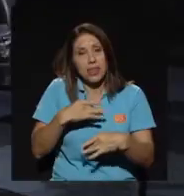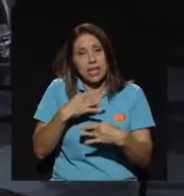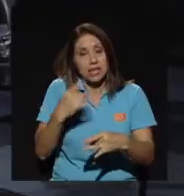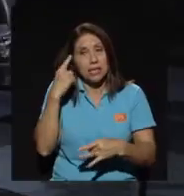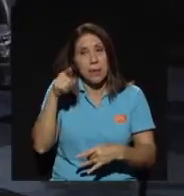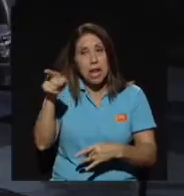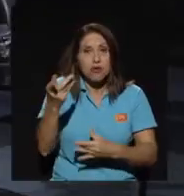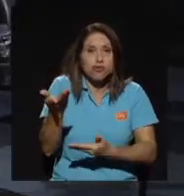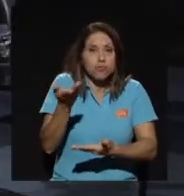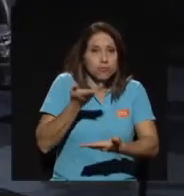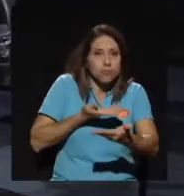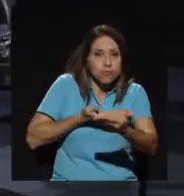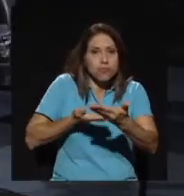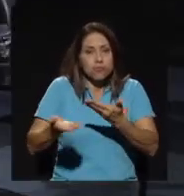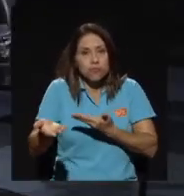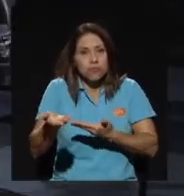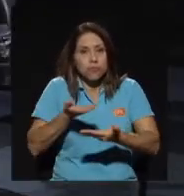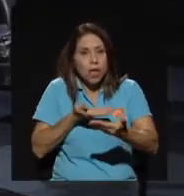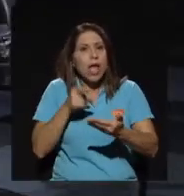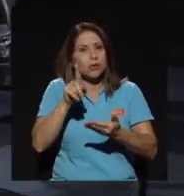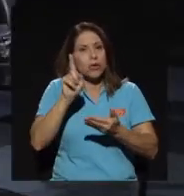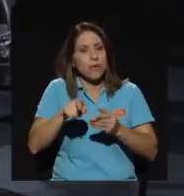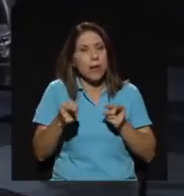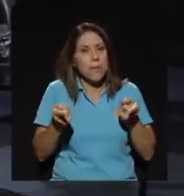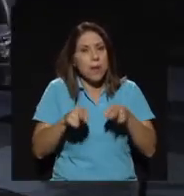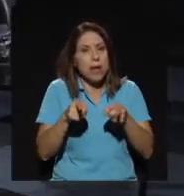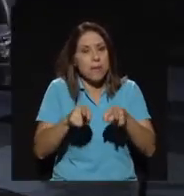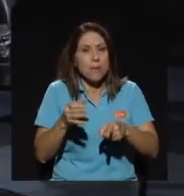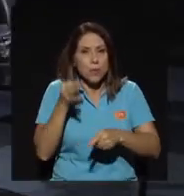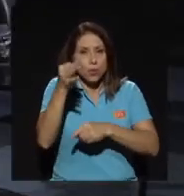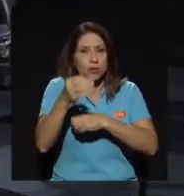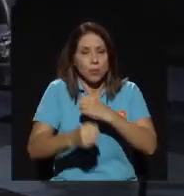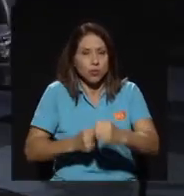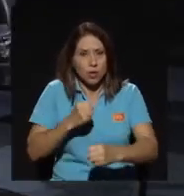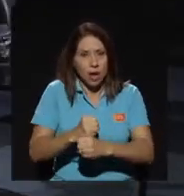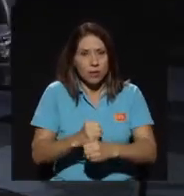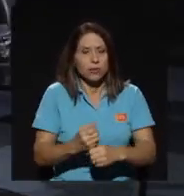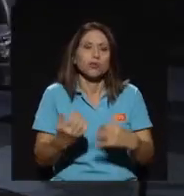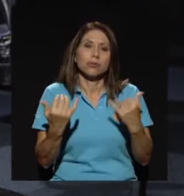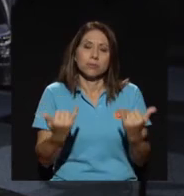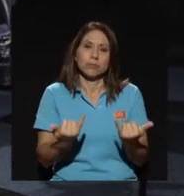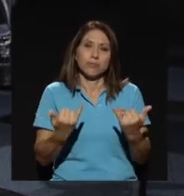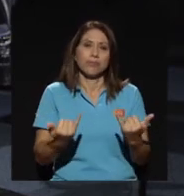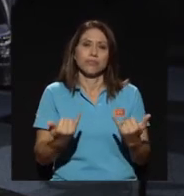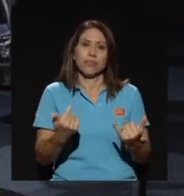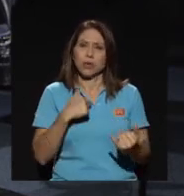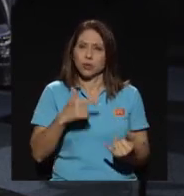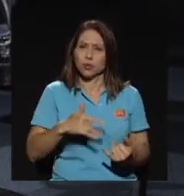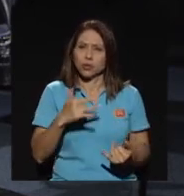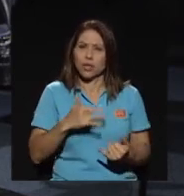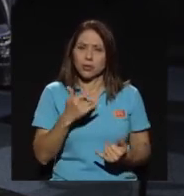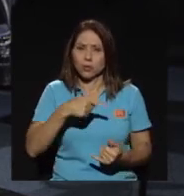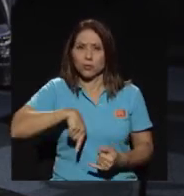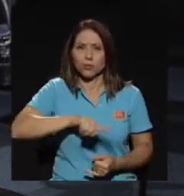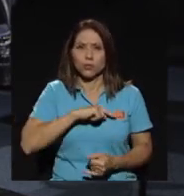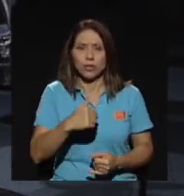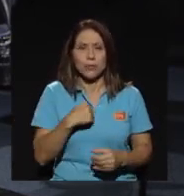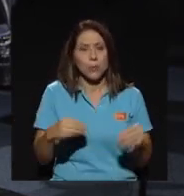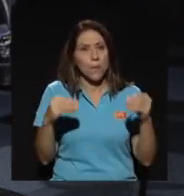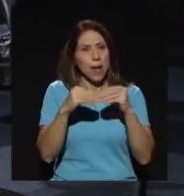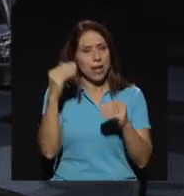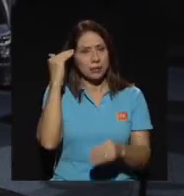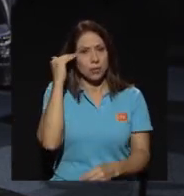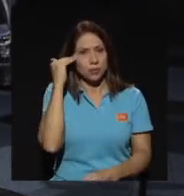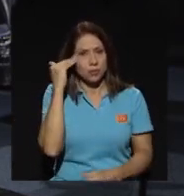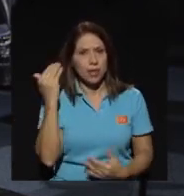y eso se tiene que dar en los próximos años cada vez más siento yo ahí tenemos mayor conocimiento como le digo